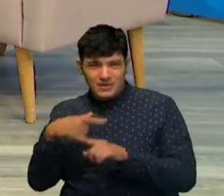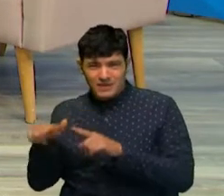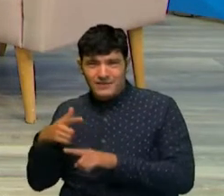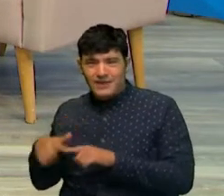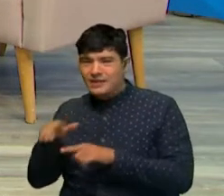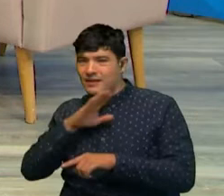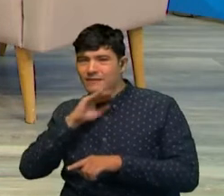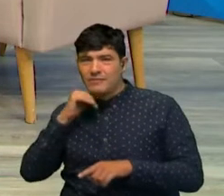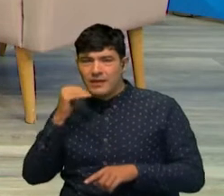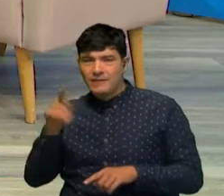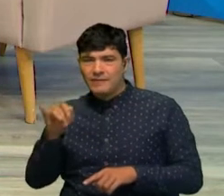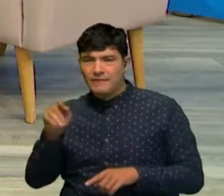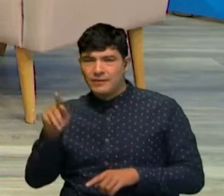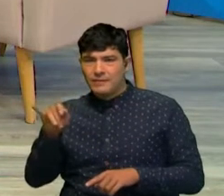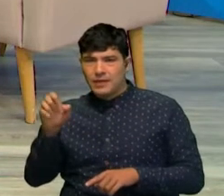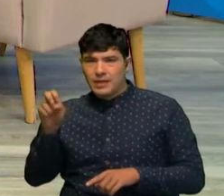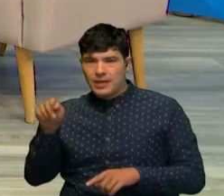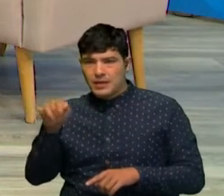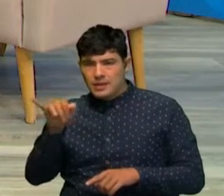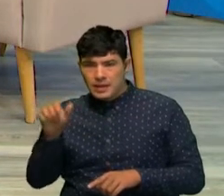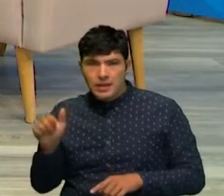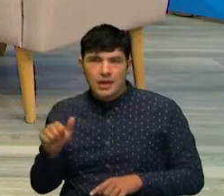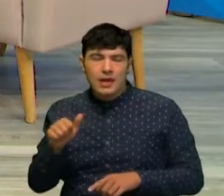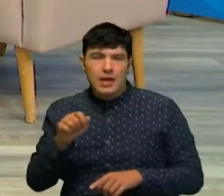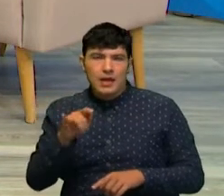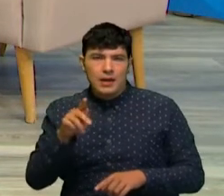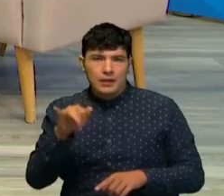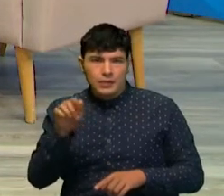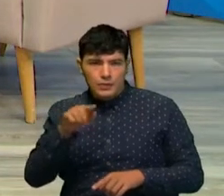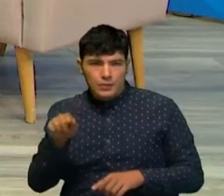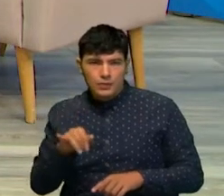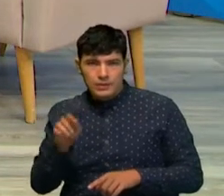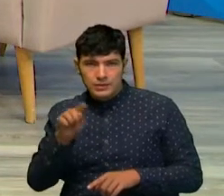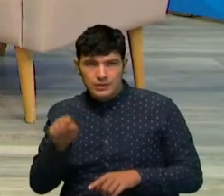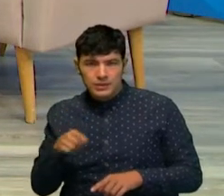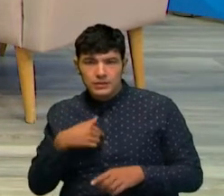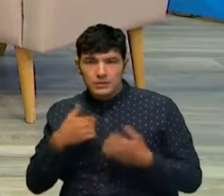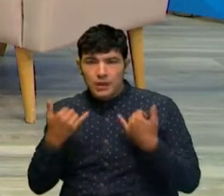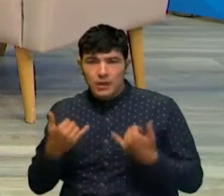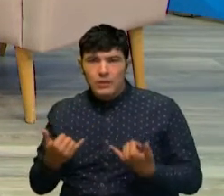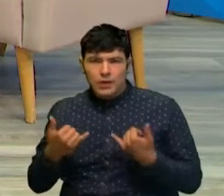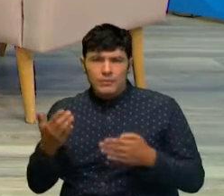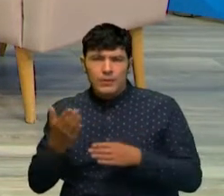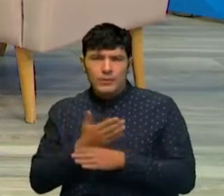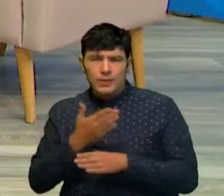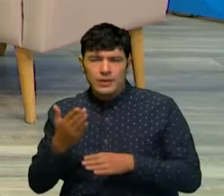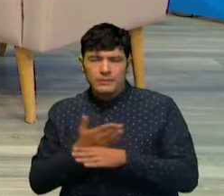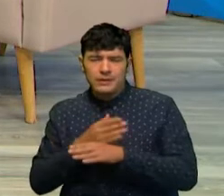enfermedades, fibromialgia, artrosis, artritis, estoy actualmente con psiquiatría